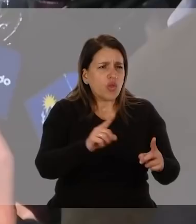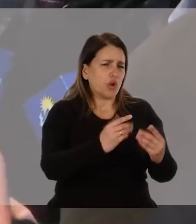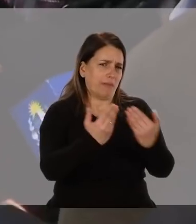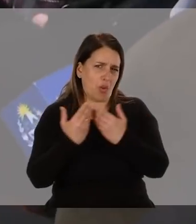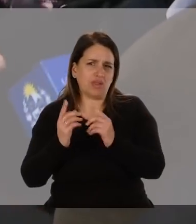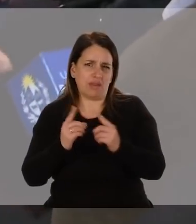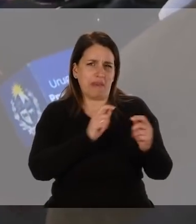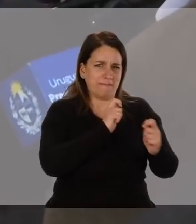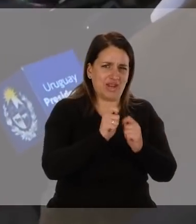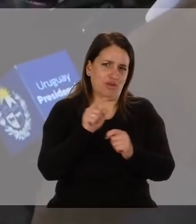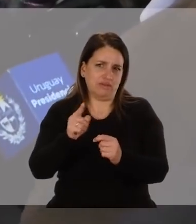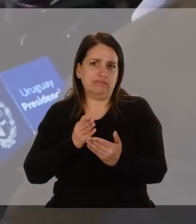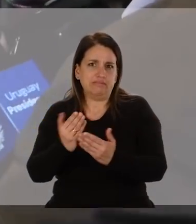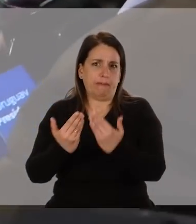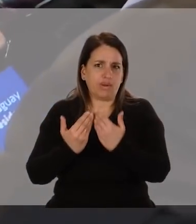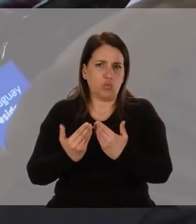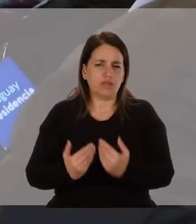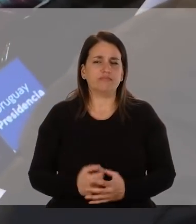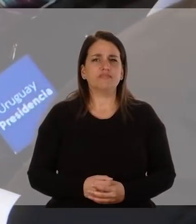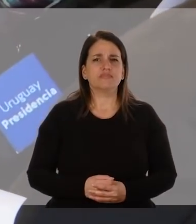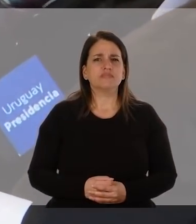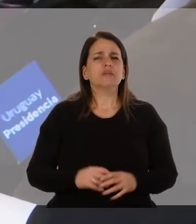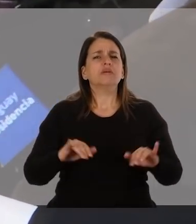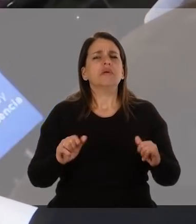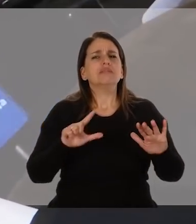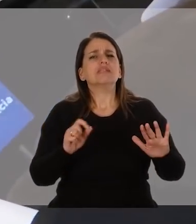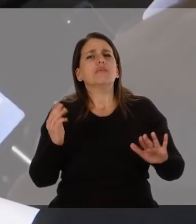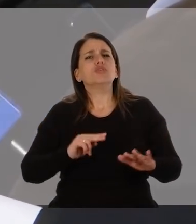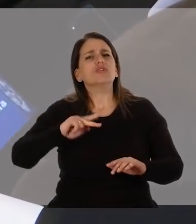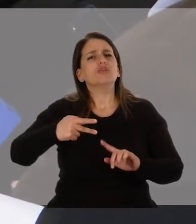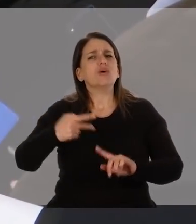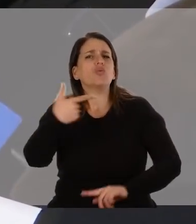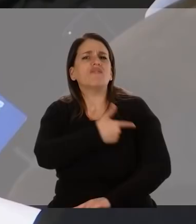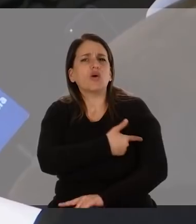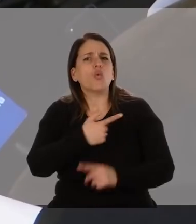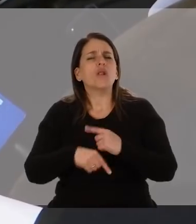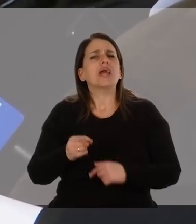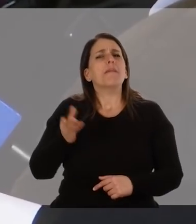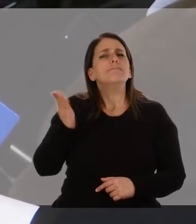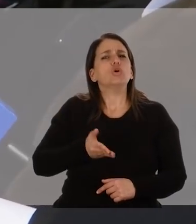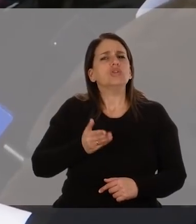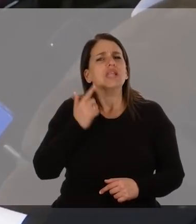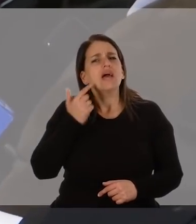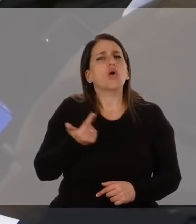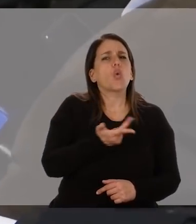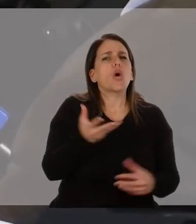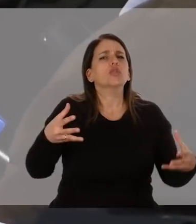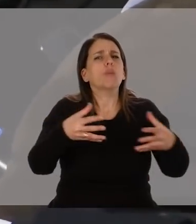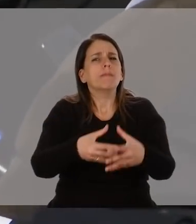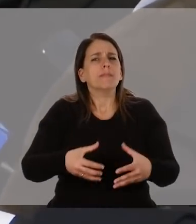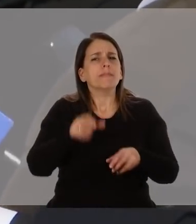Ya está. Fijá lo demás, porque si no... Debo haber llegado el 70% de la segunda vacuna. ¿Cuál es el próximo objetivo en porcentaje y en edad de personas?